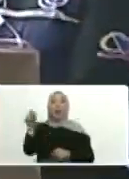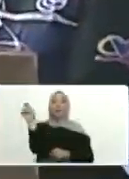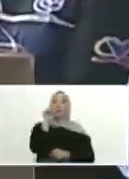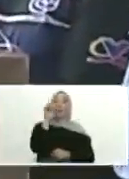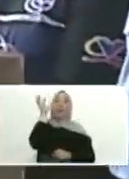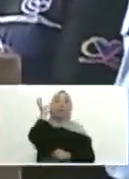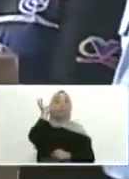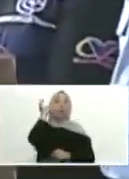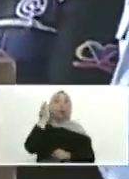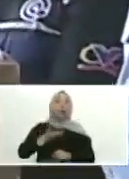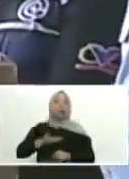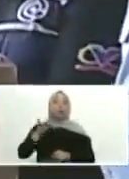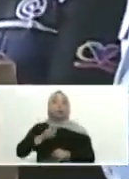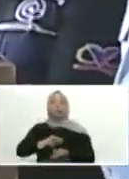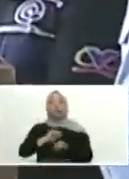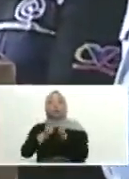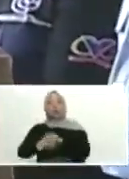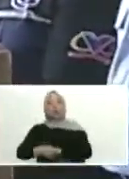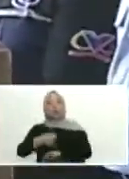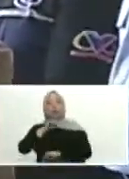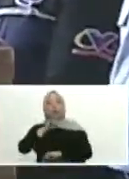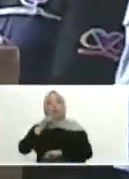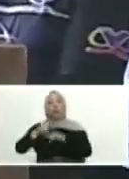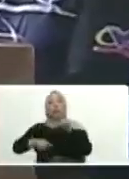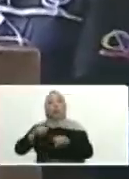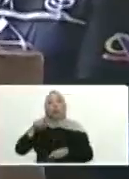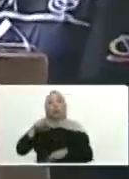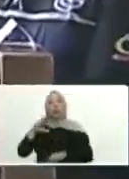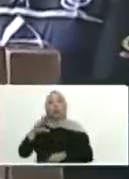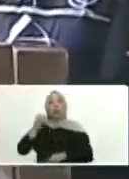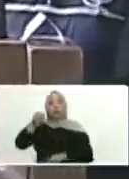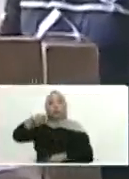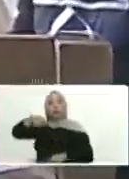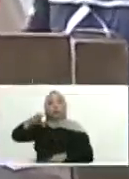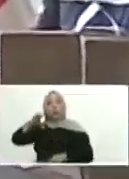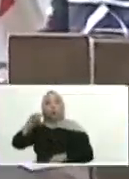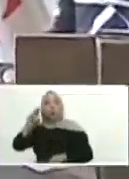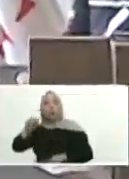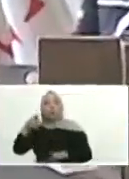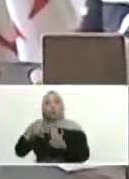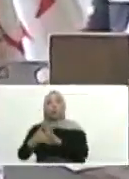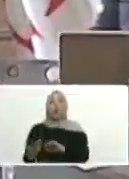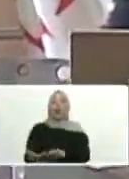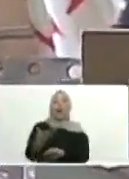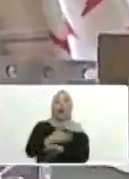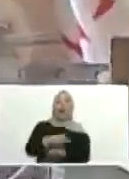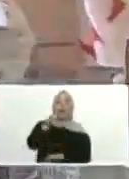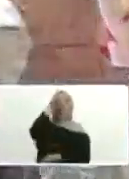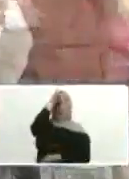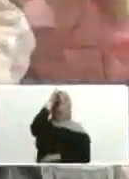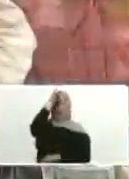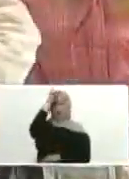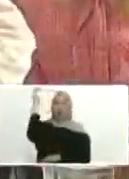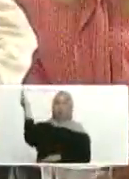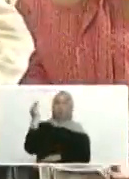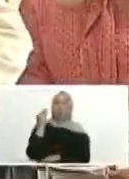estamos transformando una parte y pieza que se llama checombélez que antes anteriormente era traído en Alemania